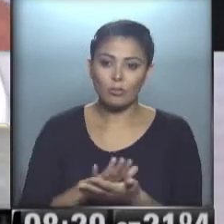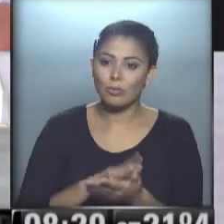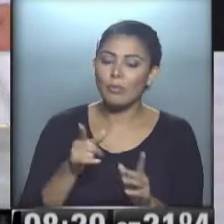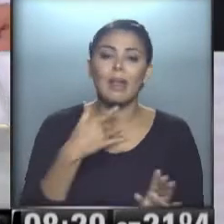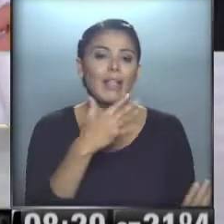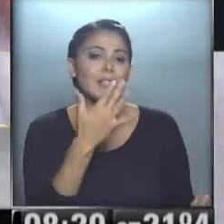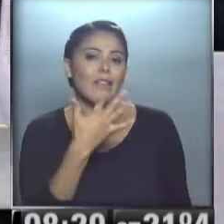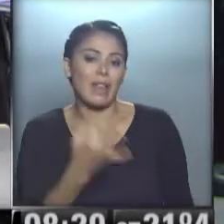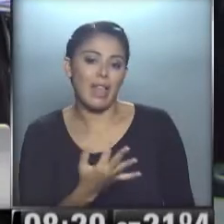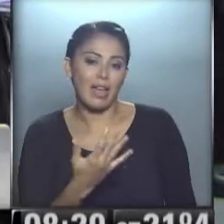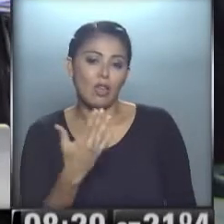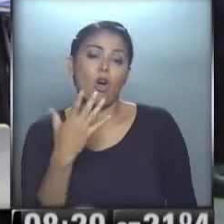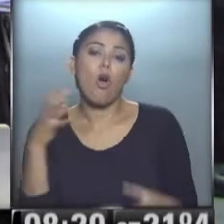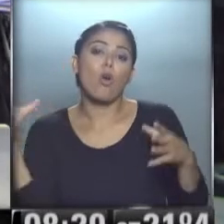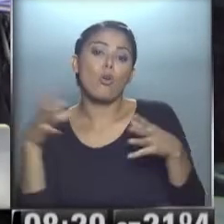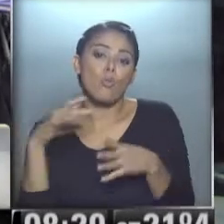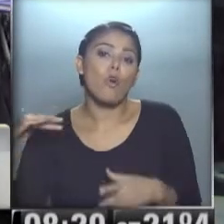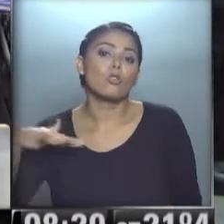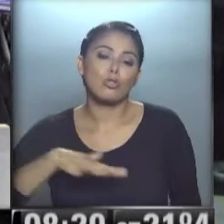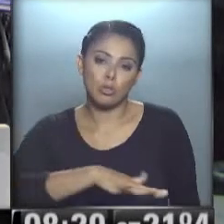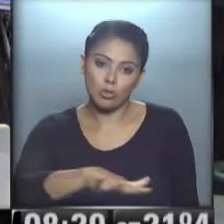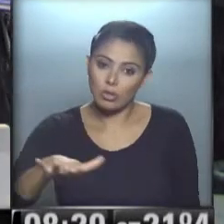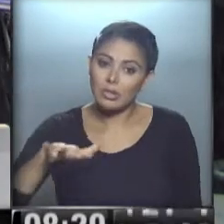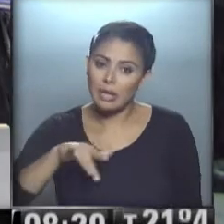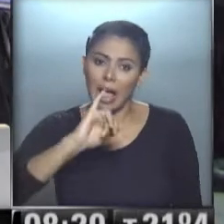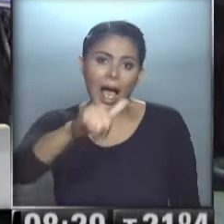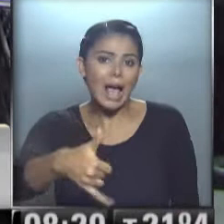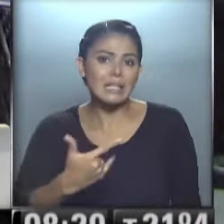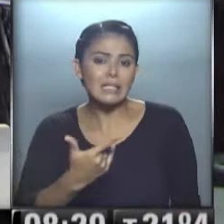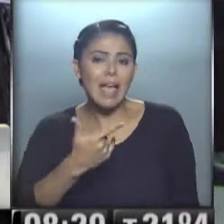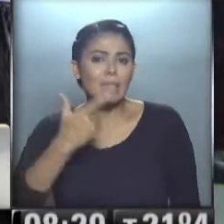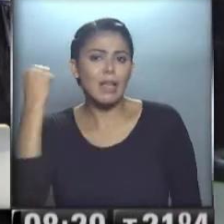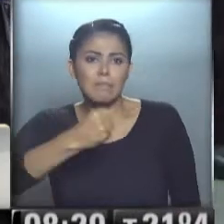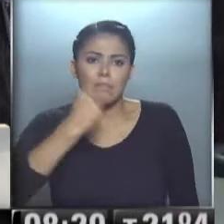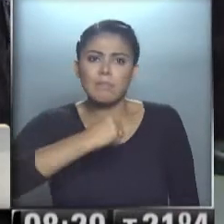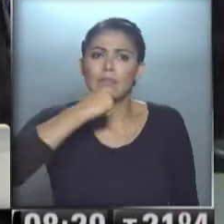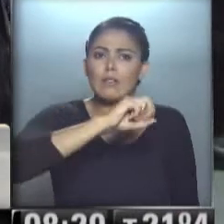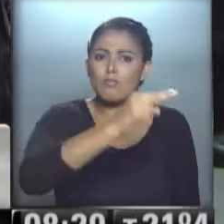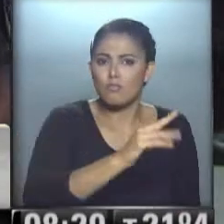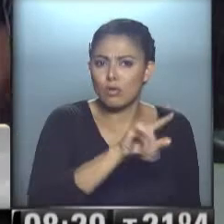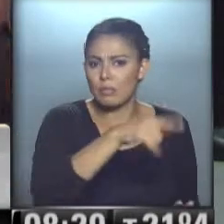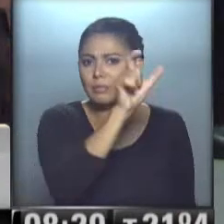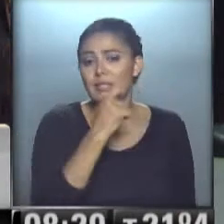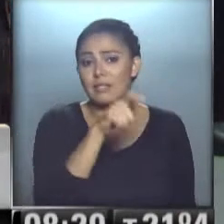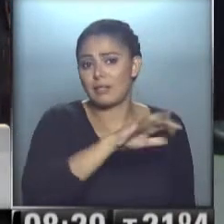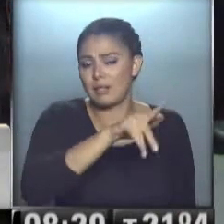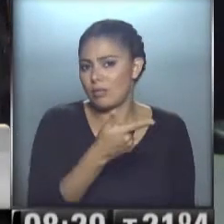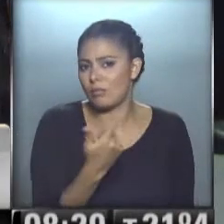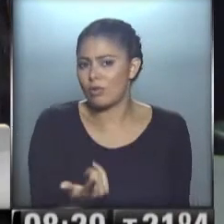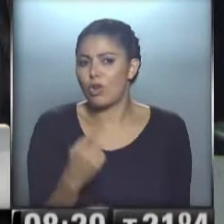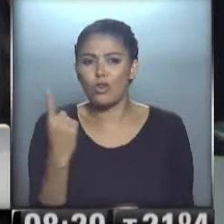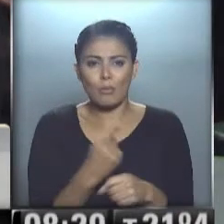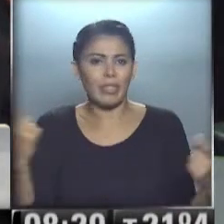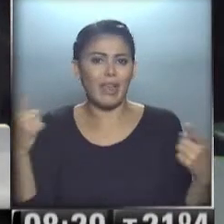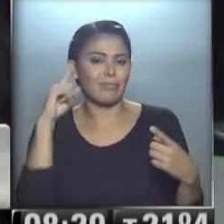literarios hay una porción de la sociedad este acuerdo con los linchamientos no hay posibilidad alguna de ponerse de